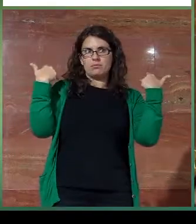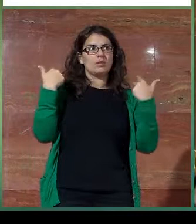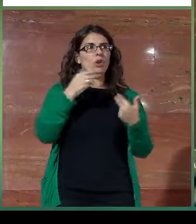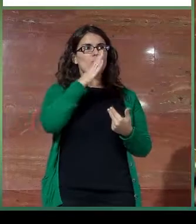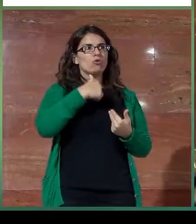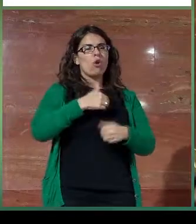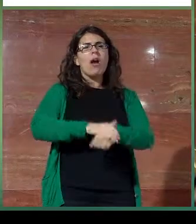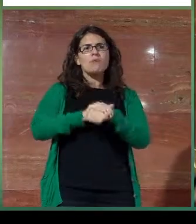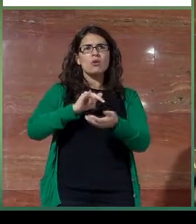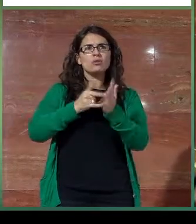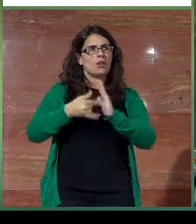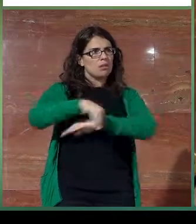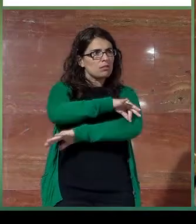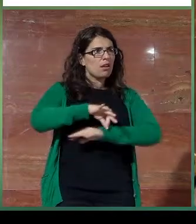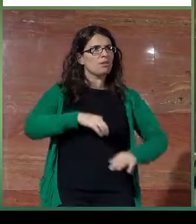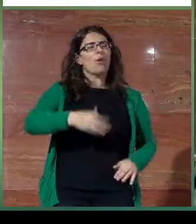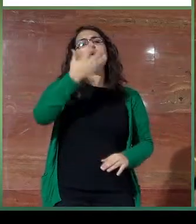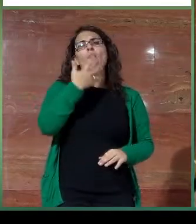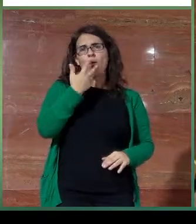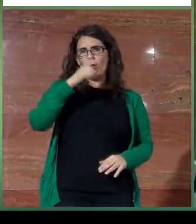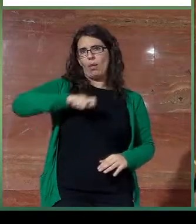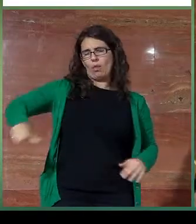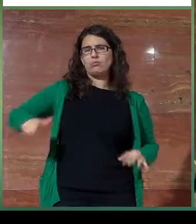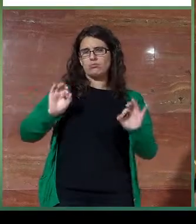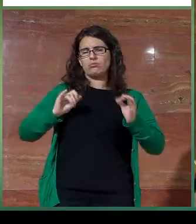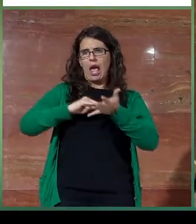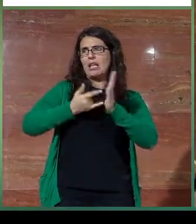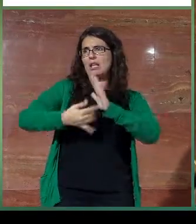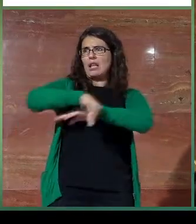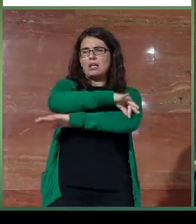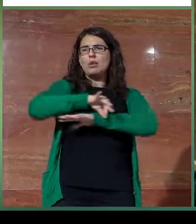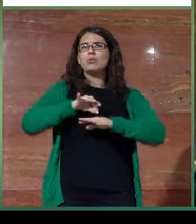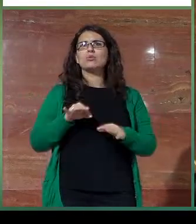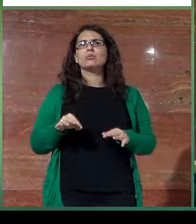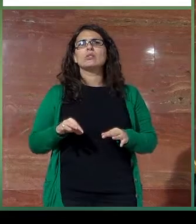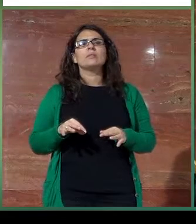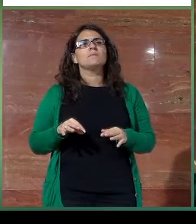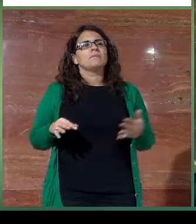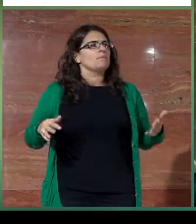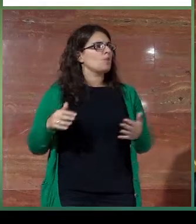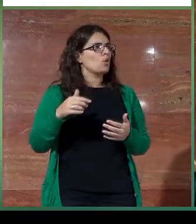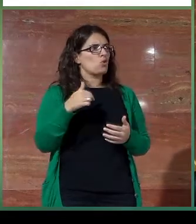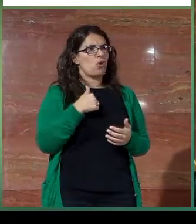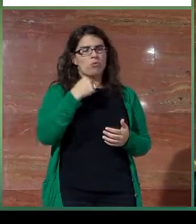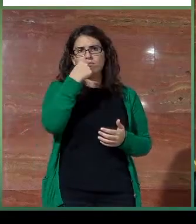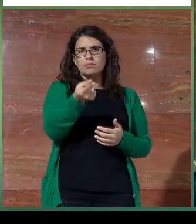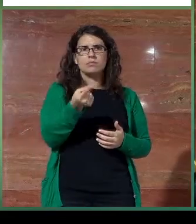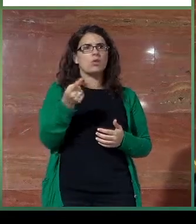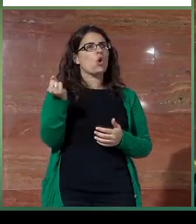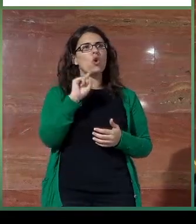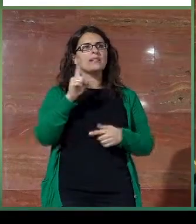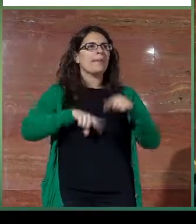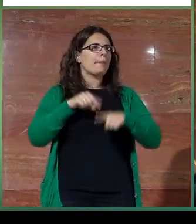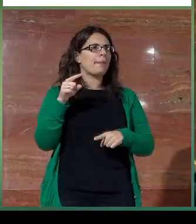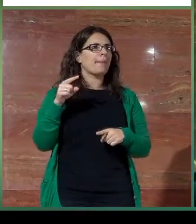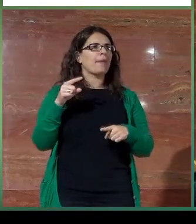amigos arquitectos, tengo conocidos arquitectos y os puedo decir que no es cuestión de las ciudades ni las casas que